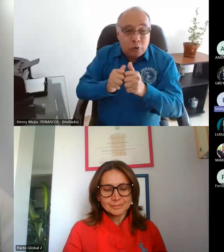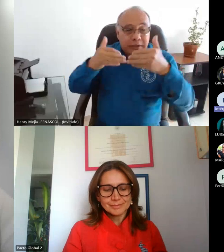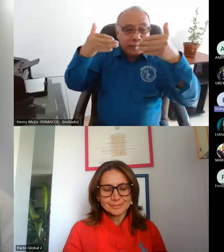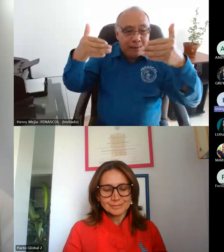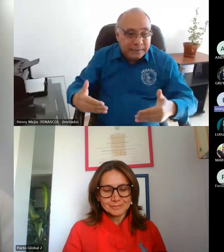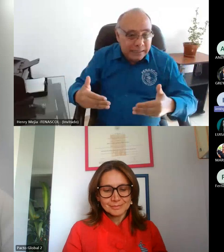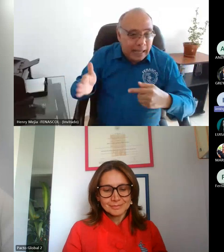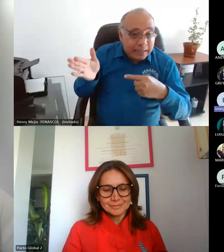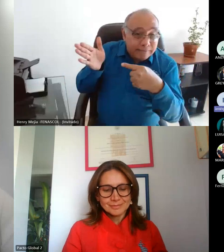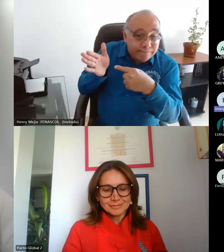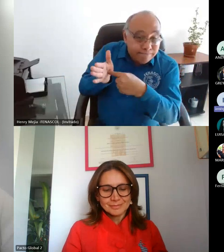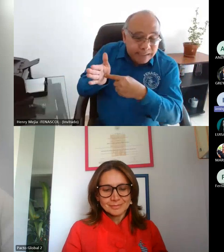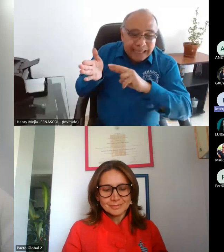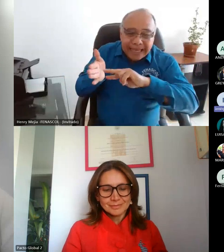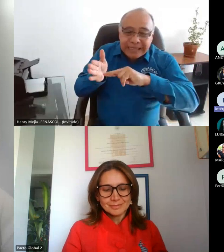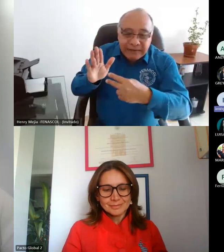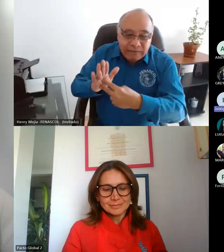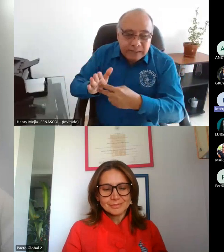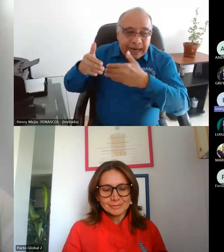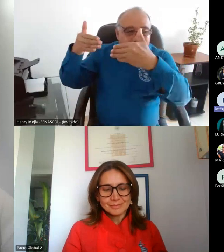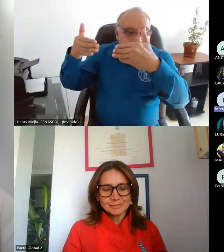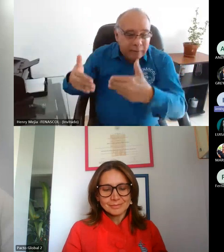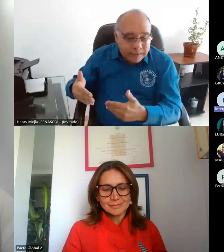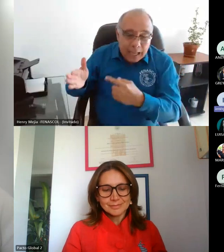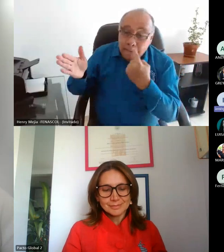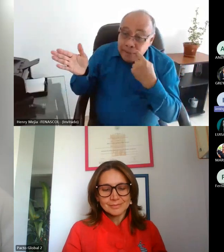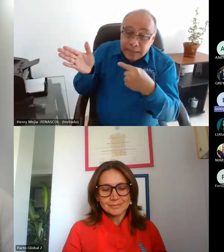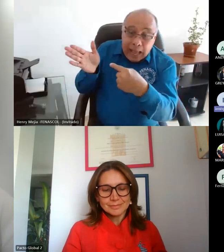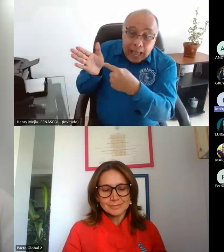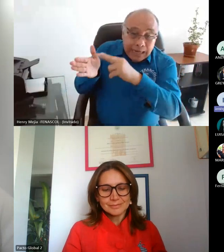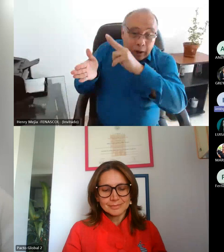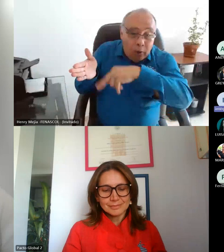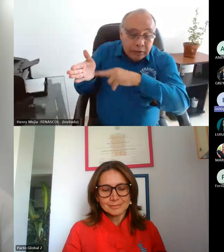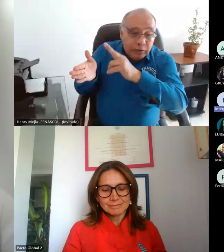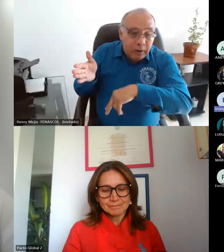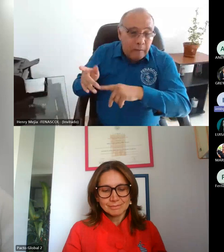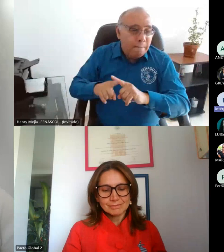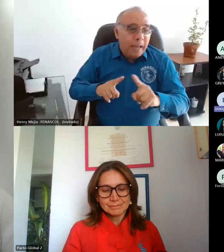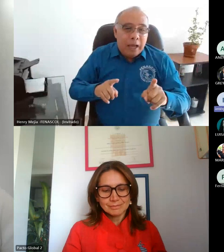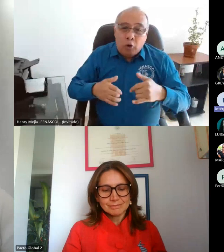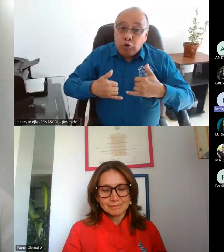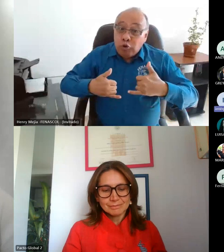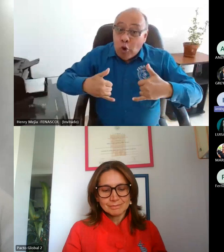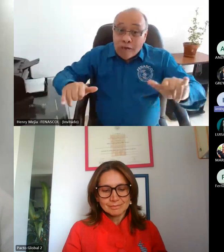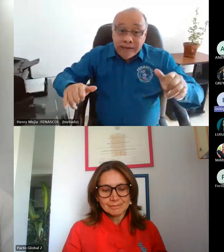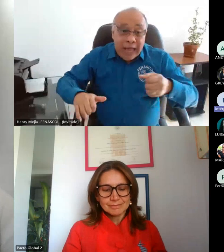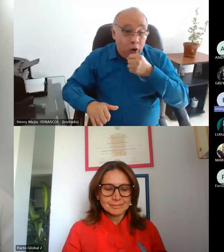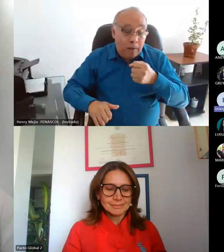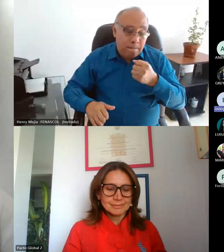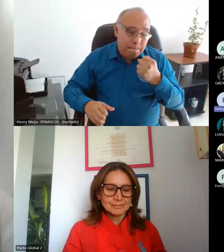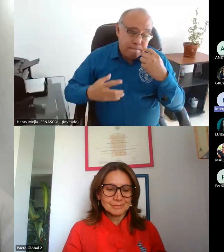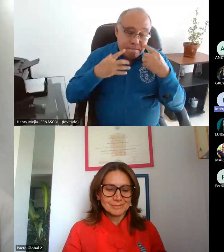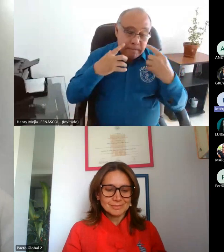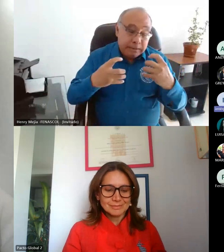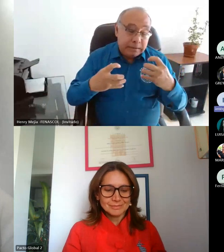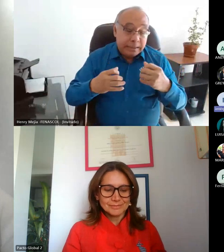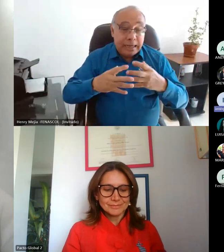Mire lo que contempla se habla de personas con discapacidad aquí tenemos la definición de de Qué significa la